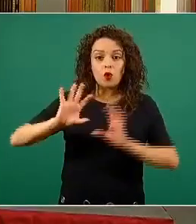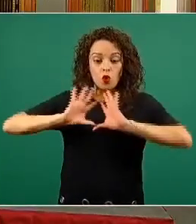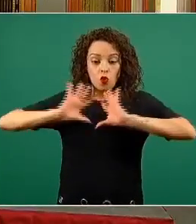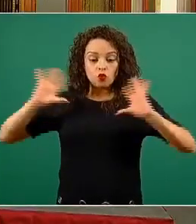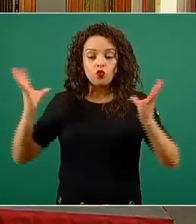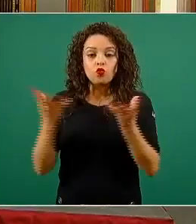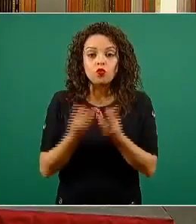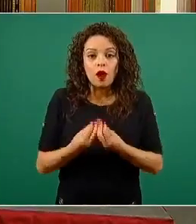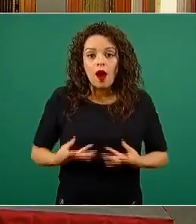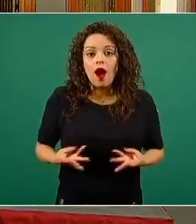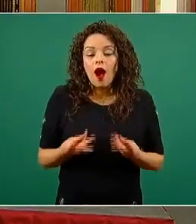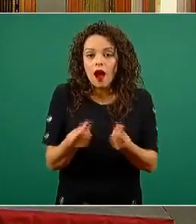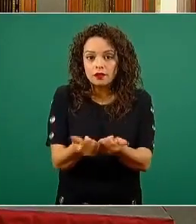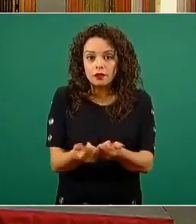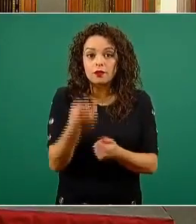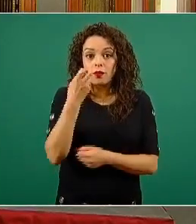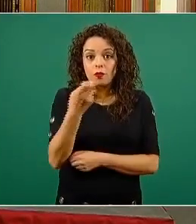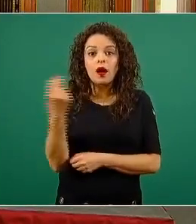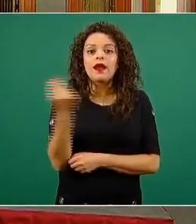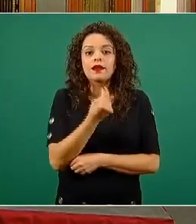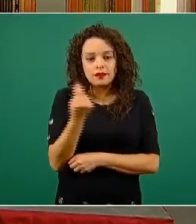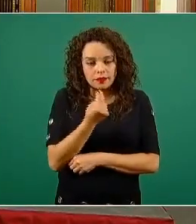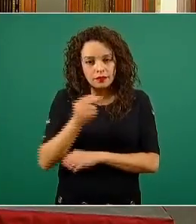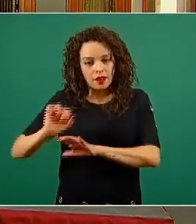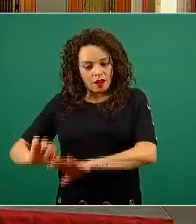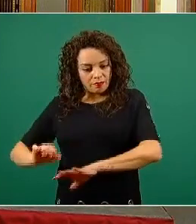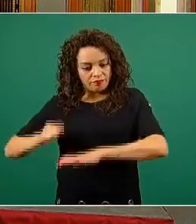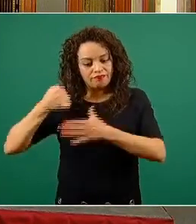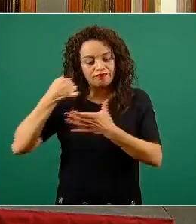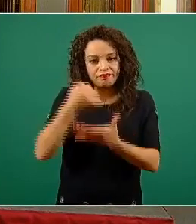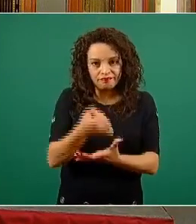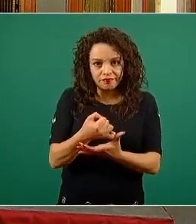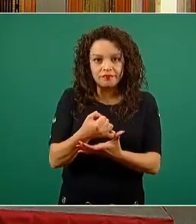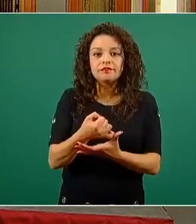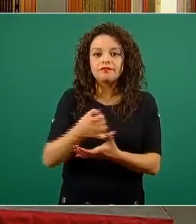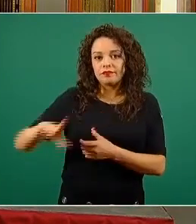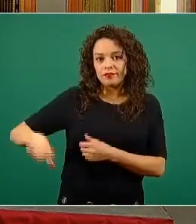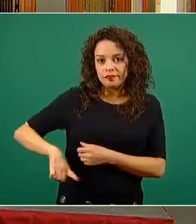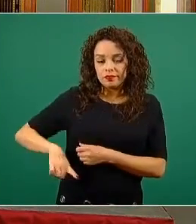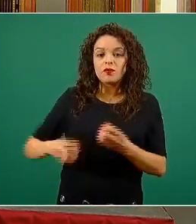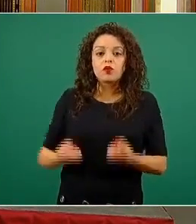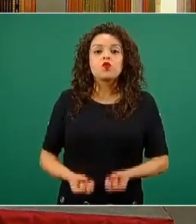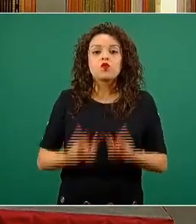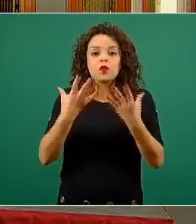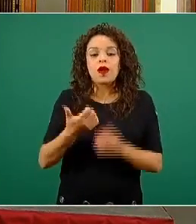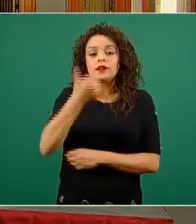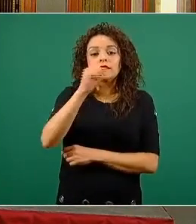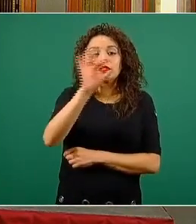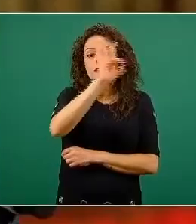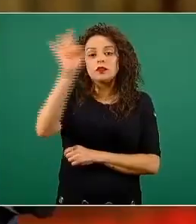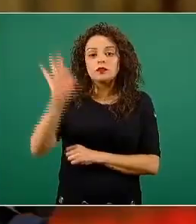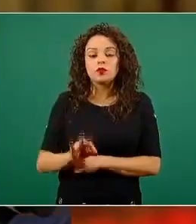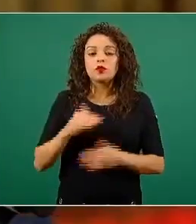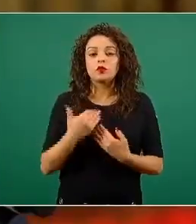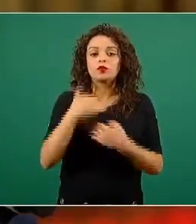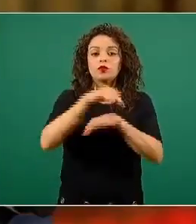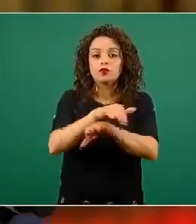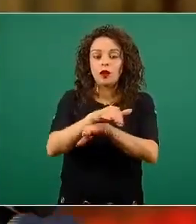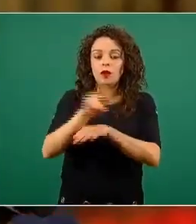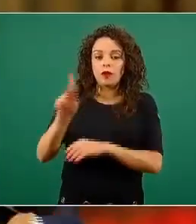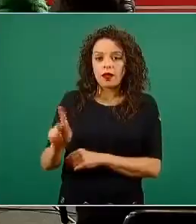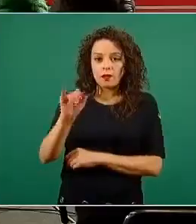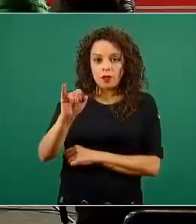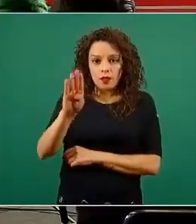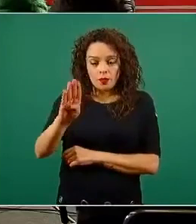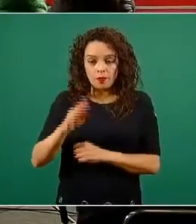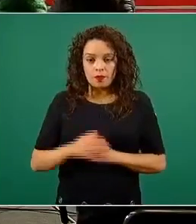se necesita un gasto público en salud que sea de 6% sobre el Producto Interno Bruto, es decir,